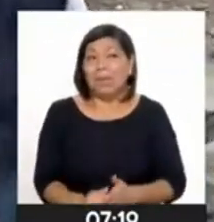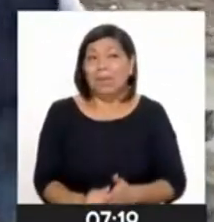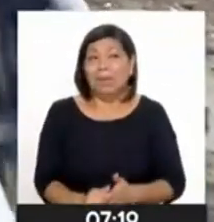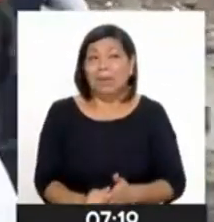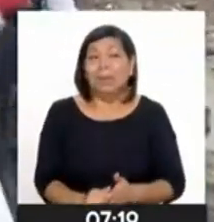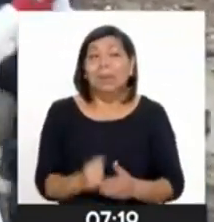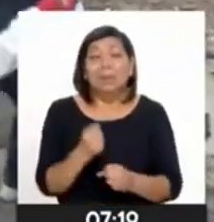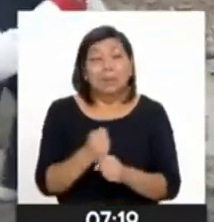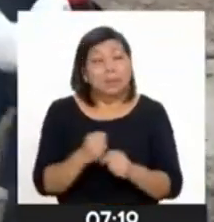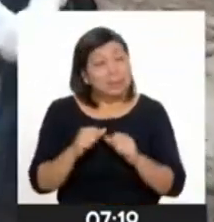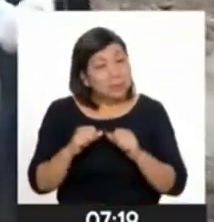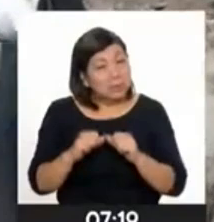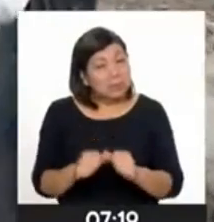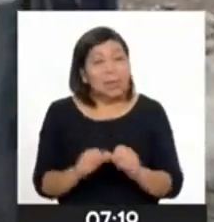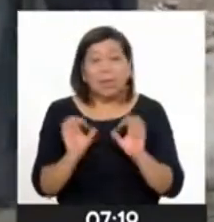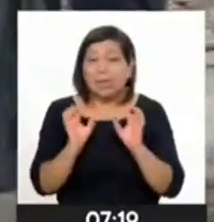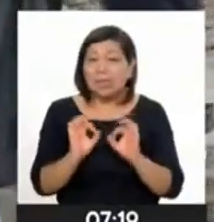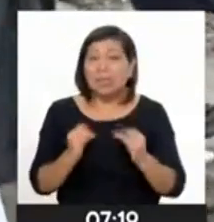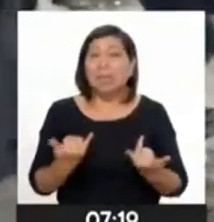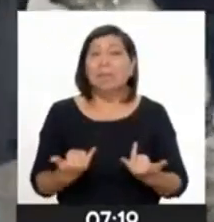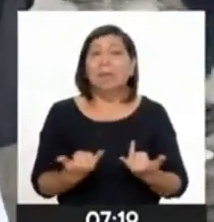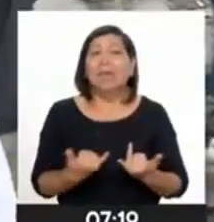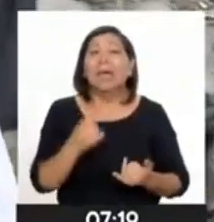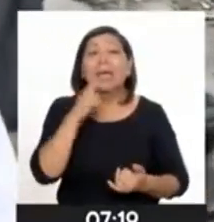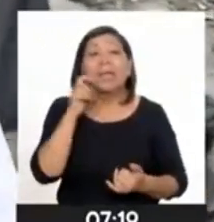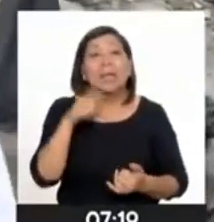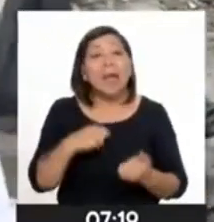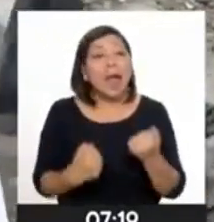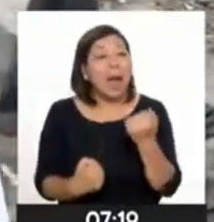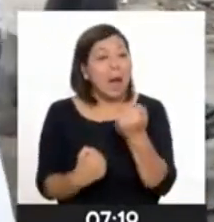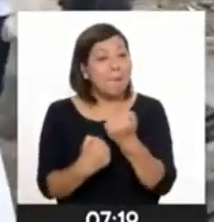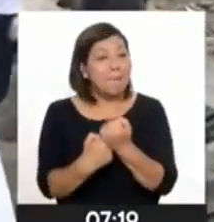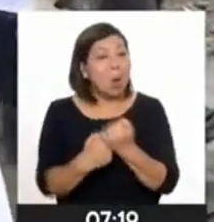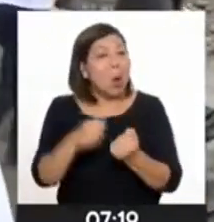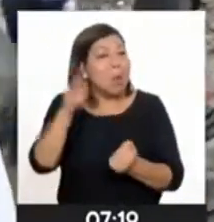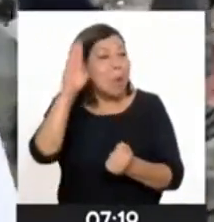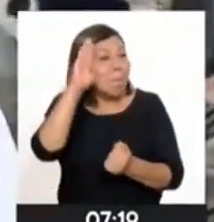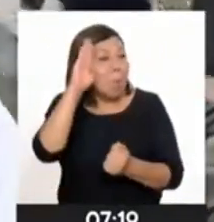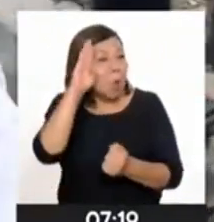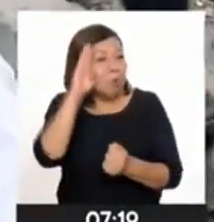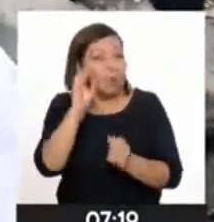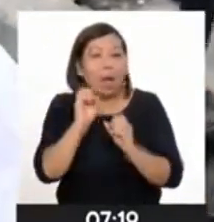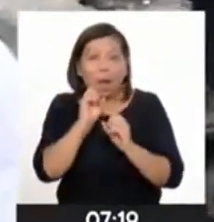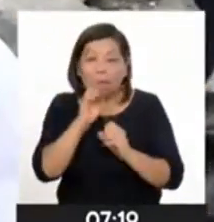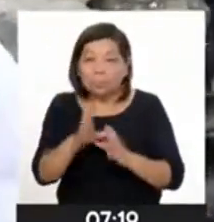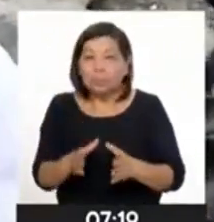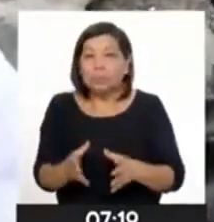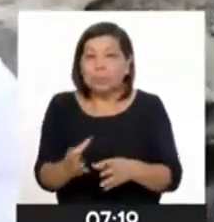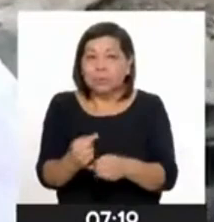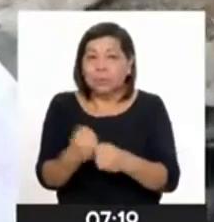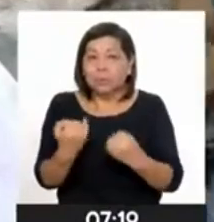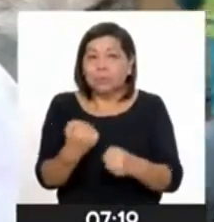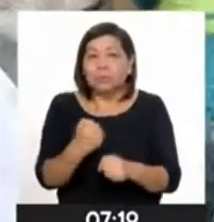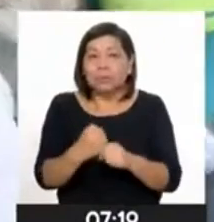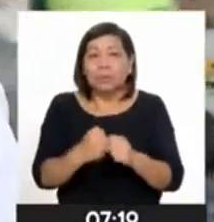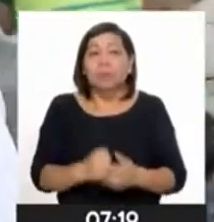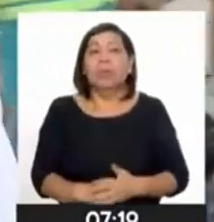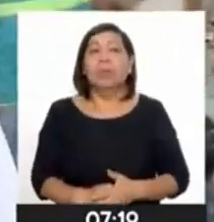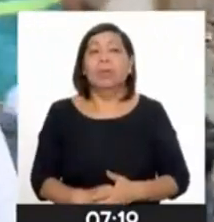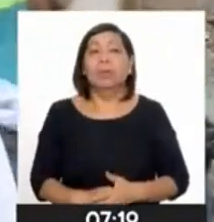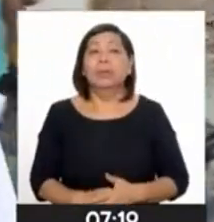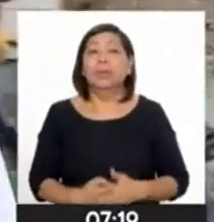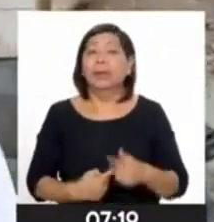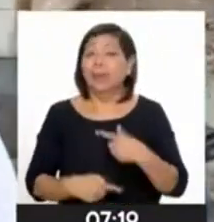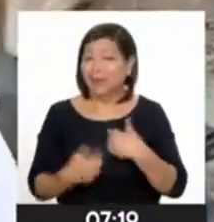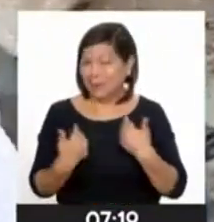que ser un trabajo permanente, constante. Acá lo que necesitamos es el apoyo también de la Policía Nacional para dar la sostenibilidad de este trabajo. Nosotros